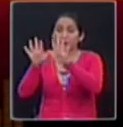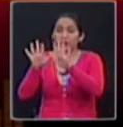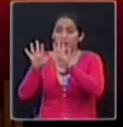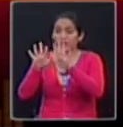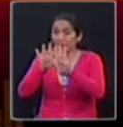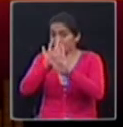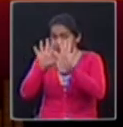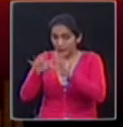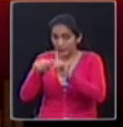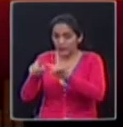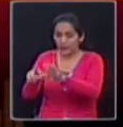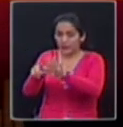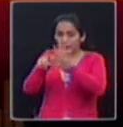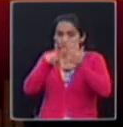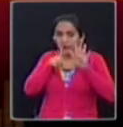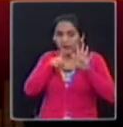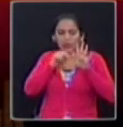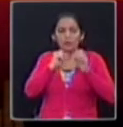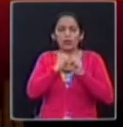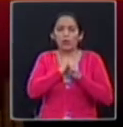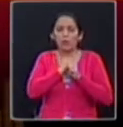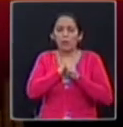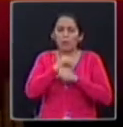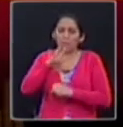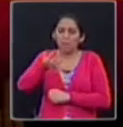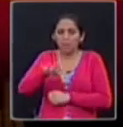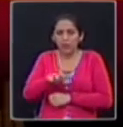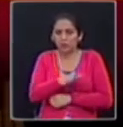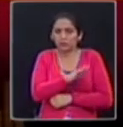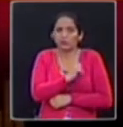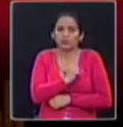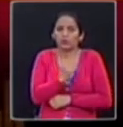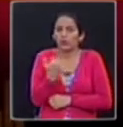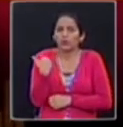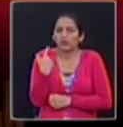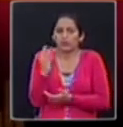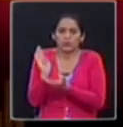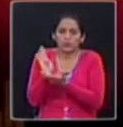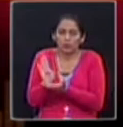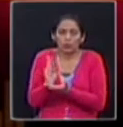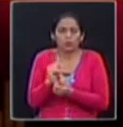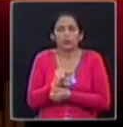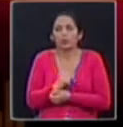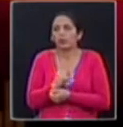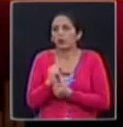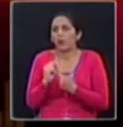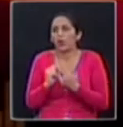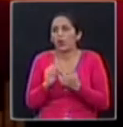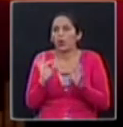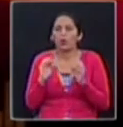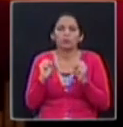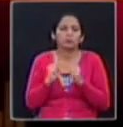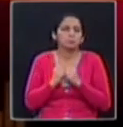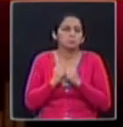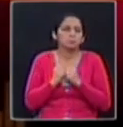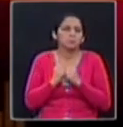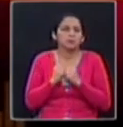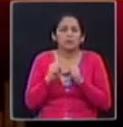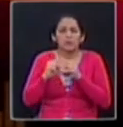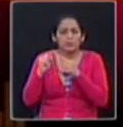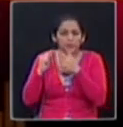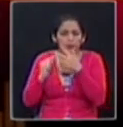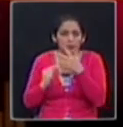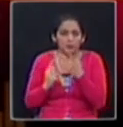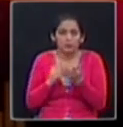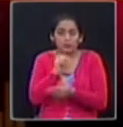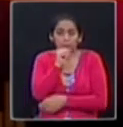ecuatorianos no tienen un pleno empleo que garantice el derecho a la salud, estabilidad laboral y todos los beneficios que el Estado debe darle a los